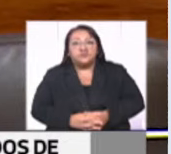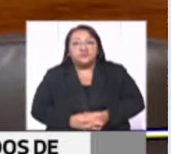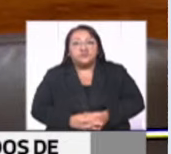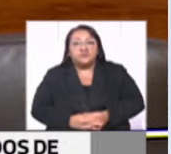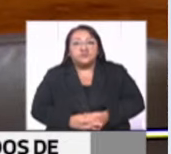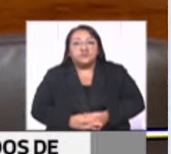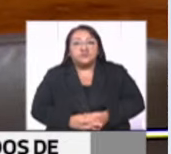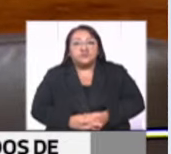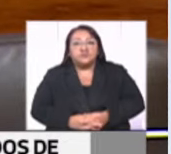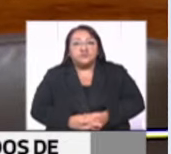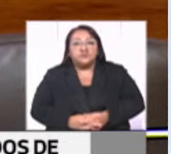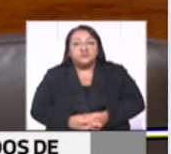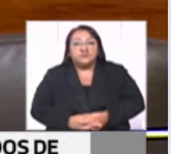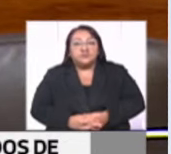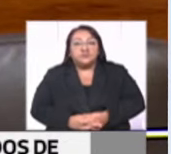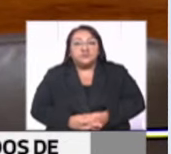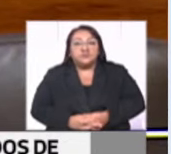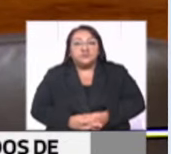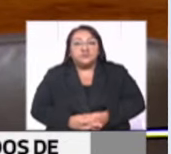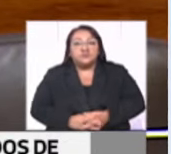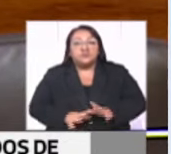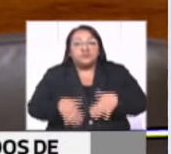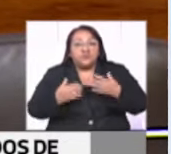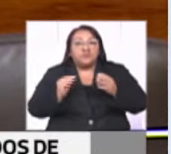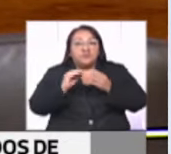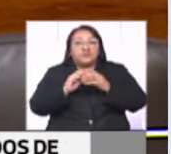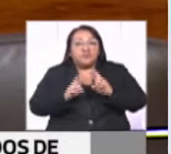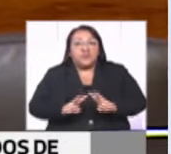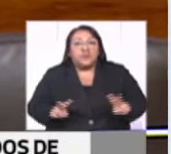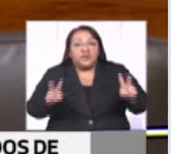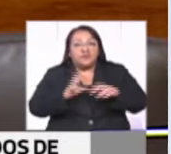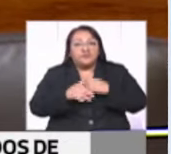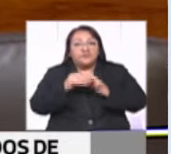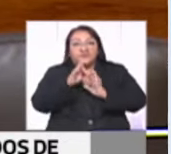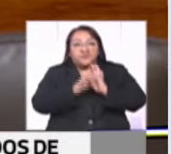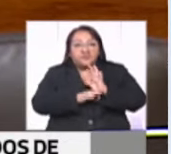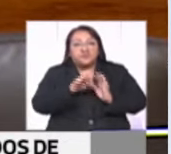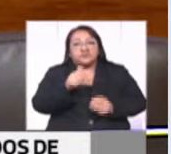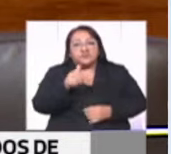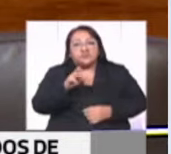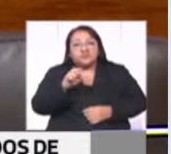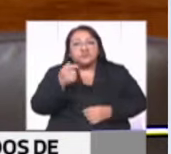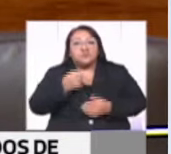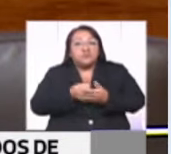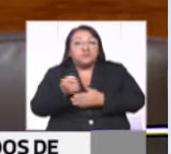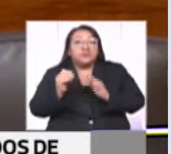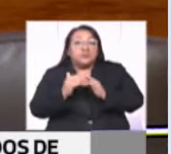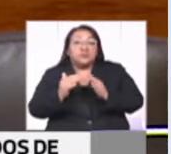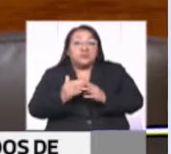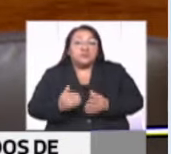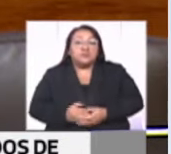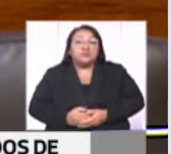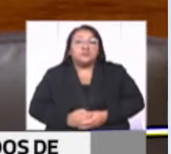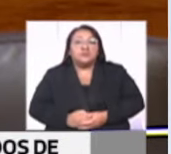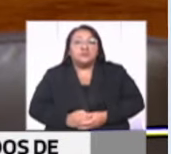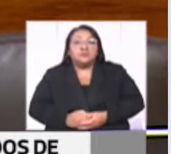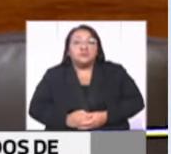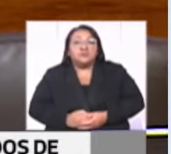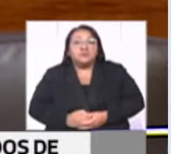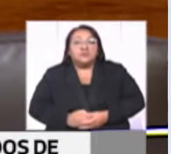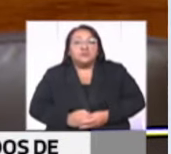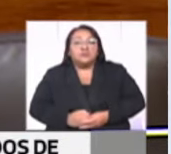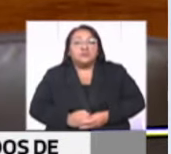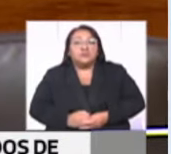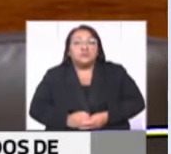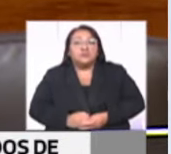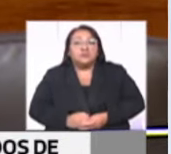mencionaba también poder usar como un valor los fondos de AFP para poder adquirir viviendas, situaciones que no ponían